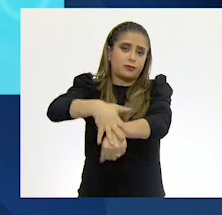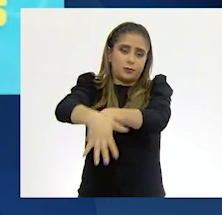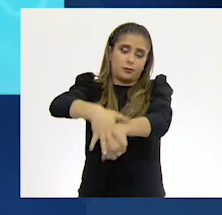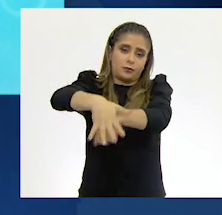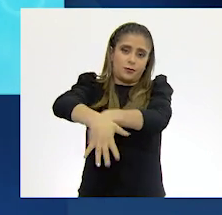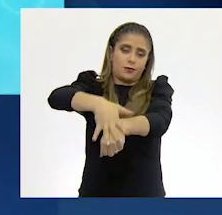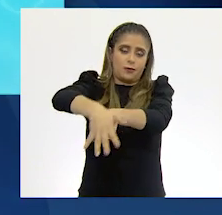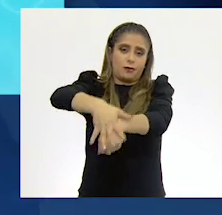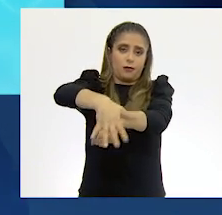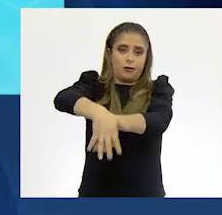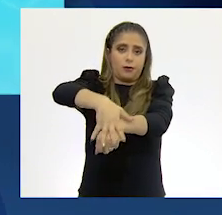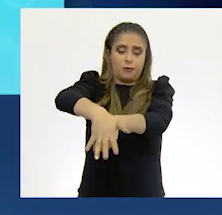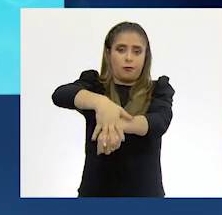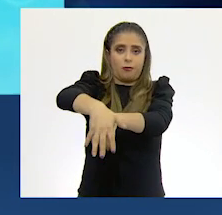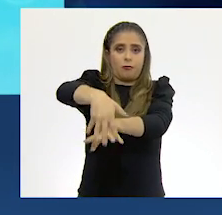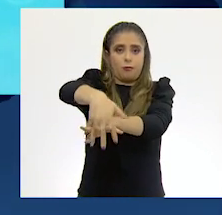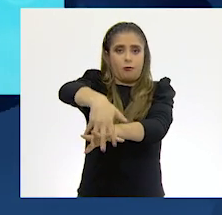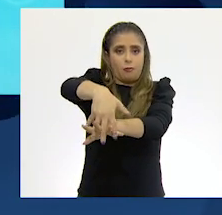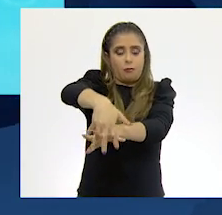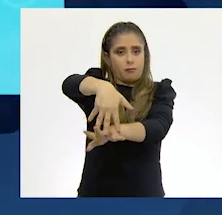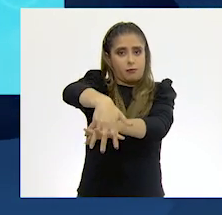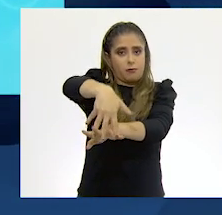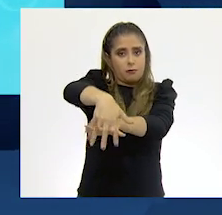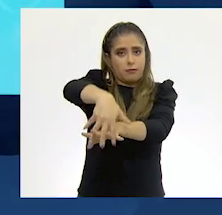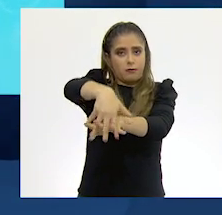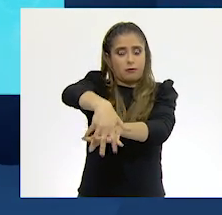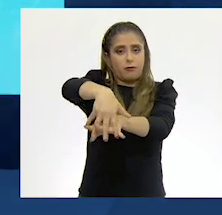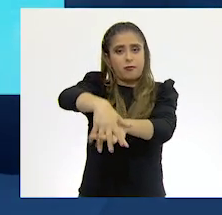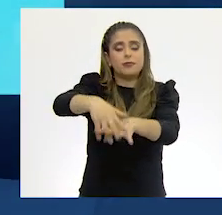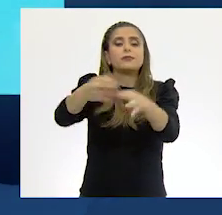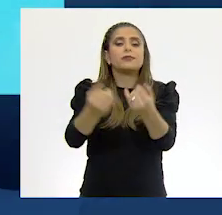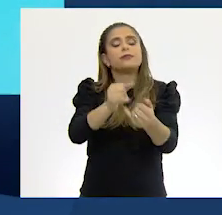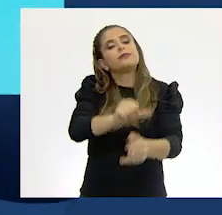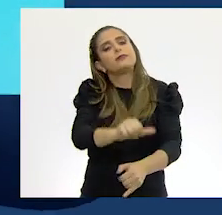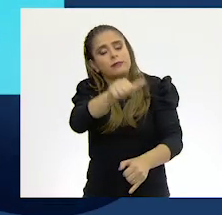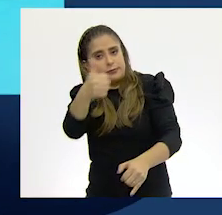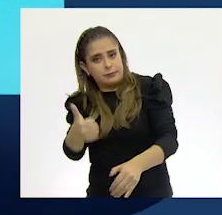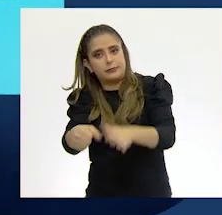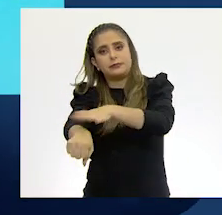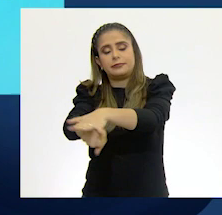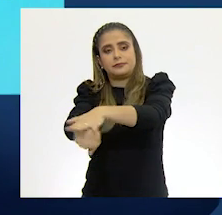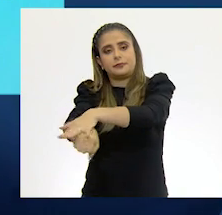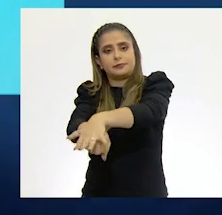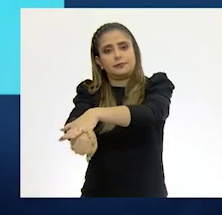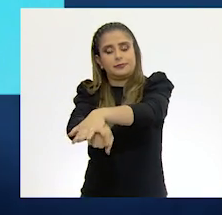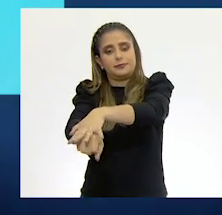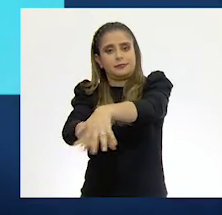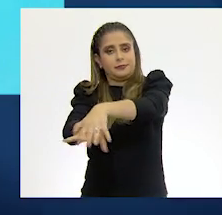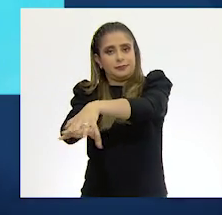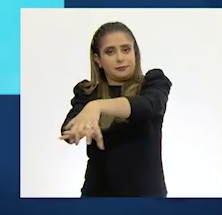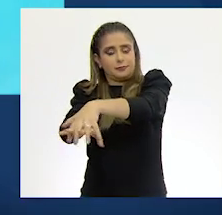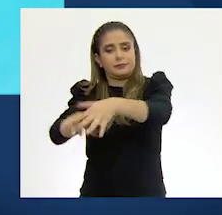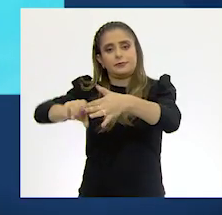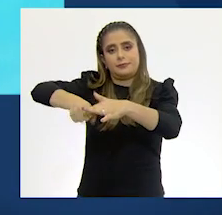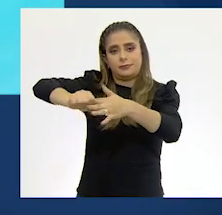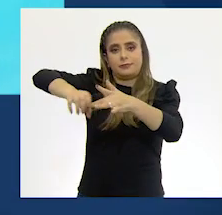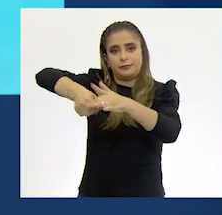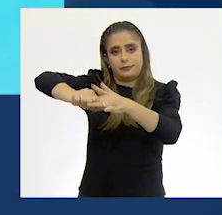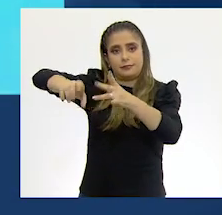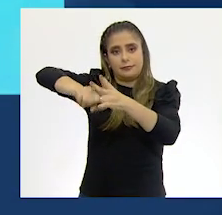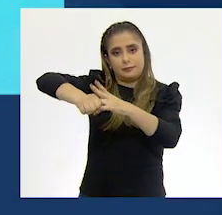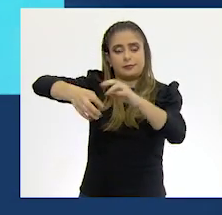de una de tus manos contra el dorso de la otra, entrelazando los dedos. Repite lo mismo con la otra mano. Frota los